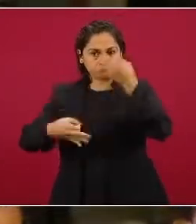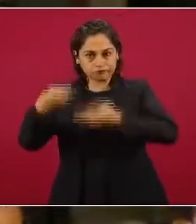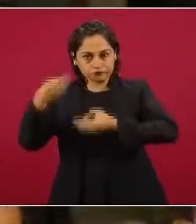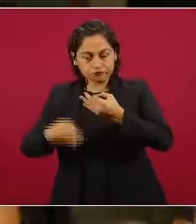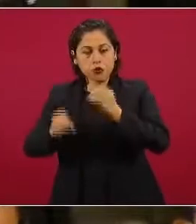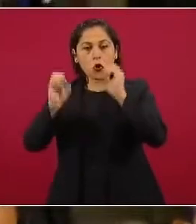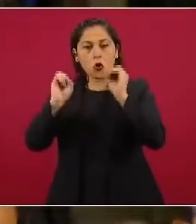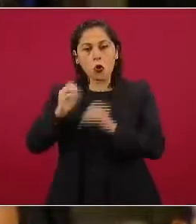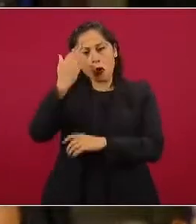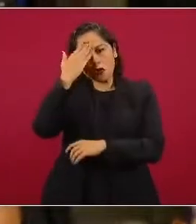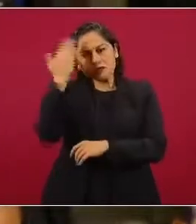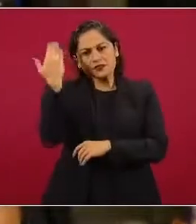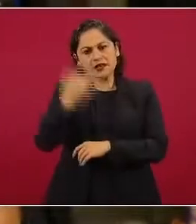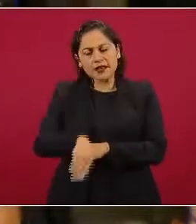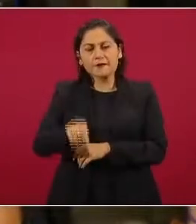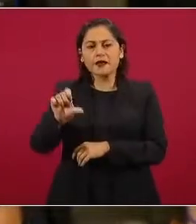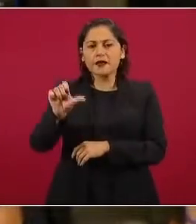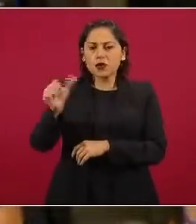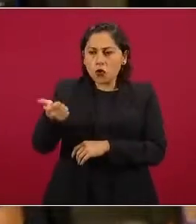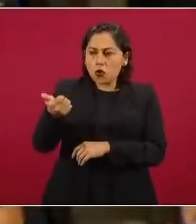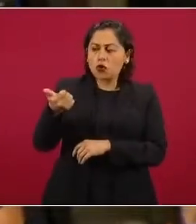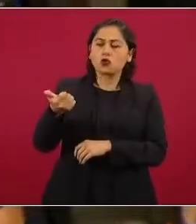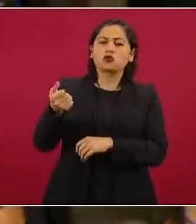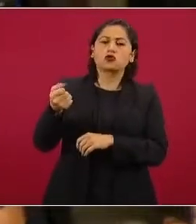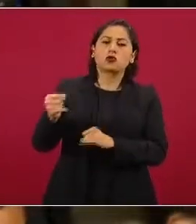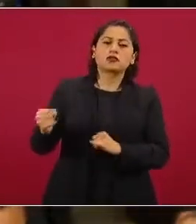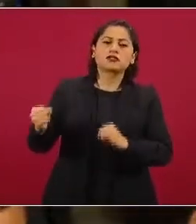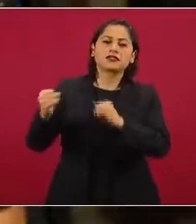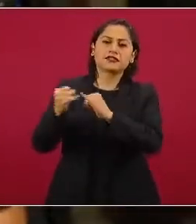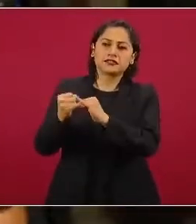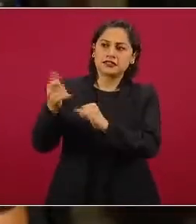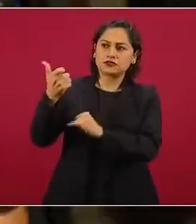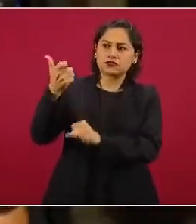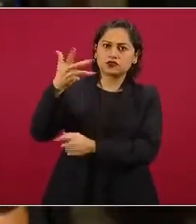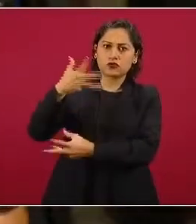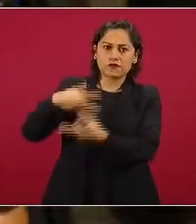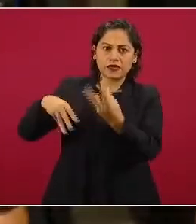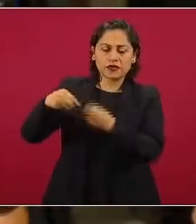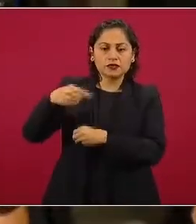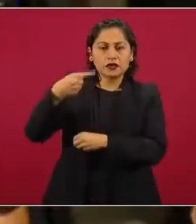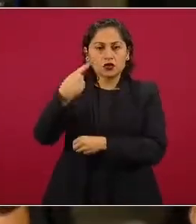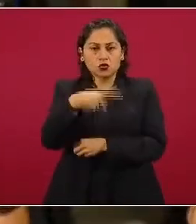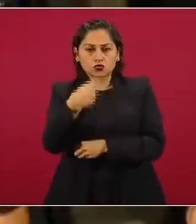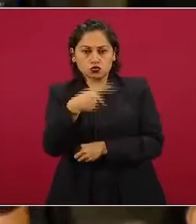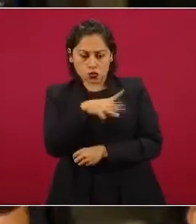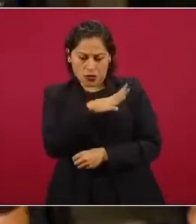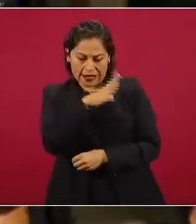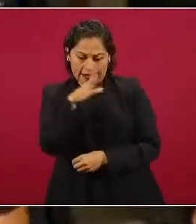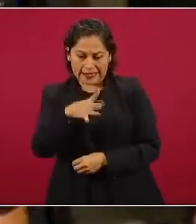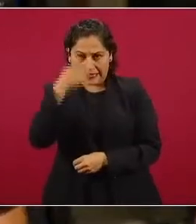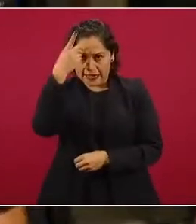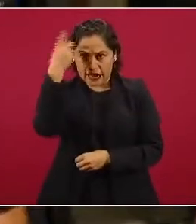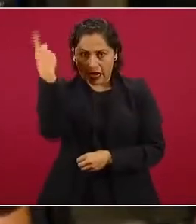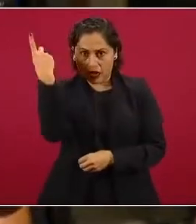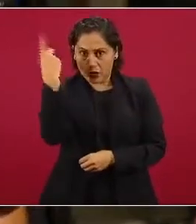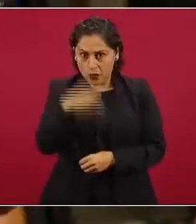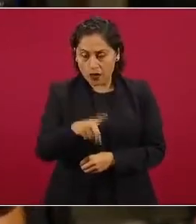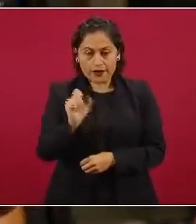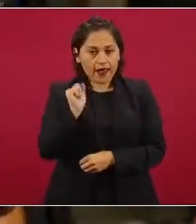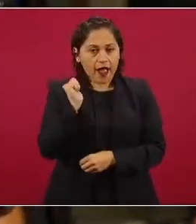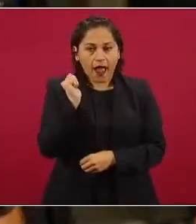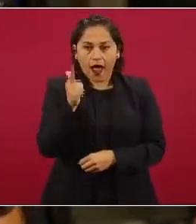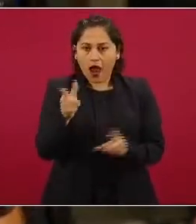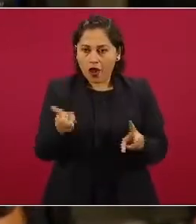está involucrada ya en esta investigación para probar si los bienes del general Cienfuegos son de procedencia ilícita y por ahí encontrarlos, saber